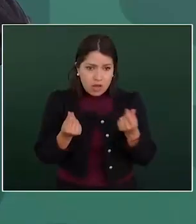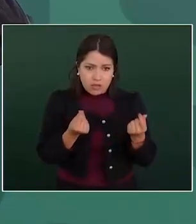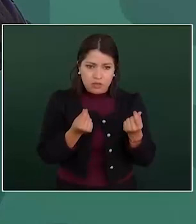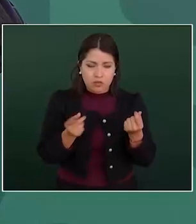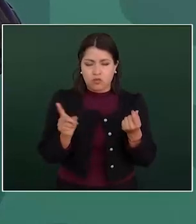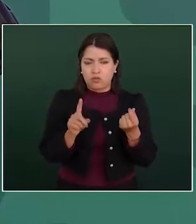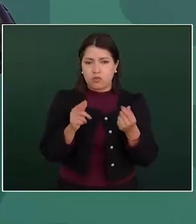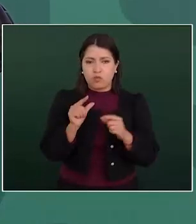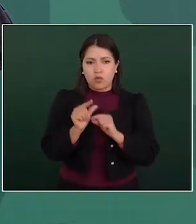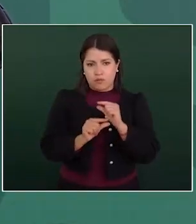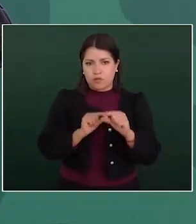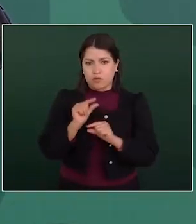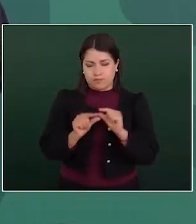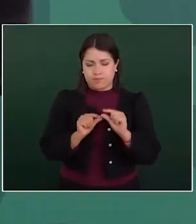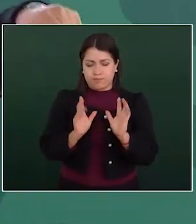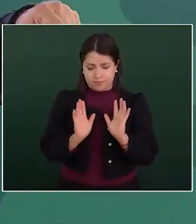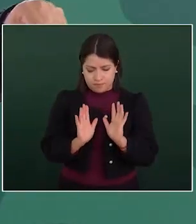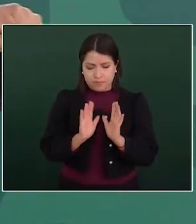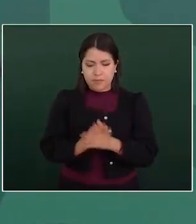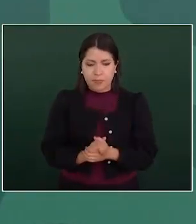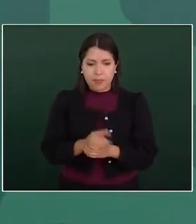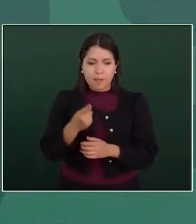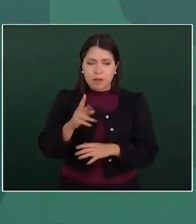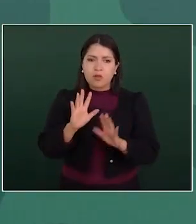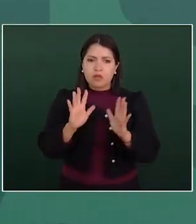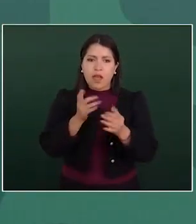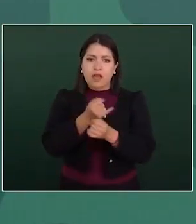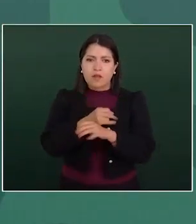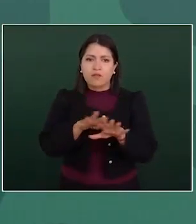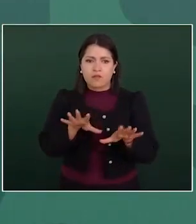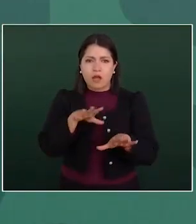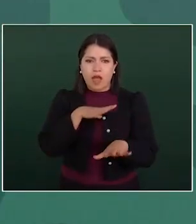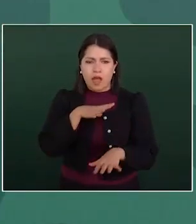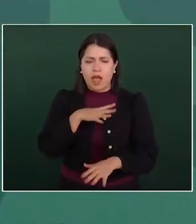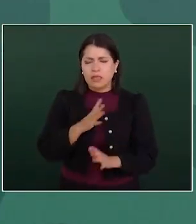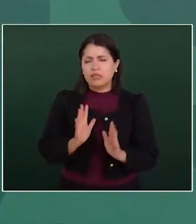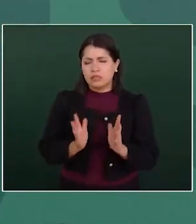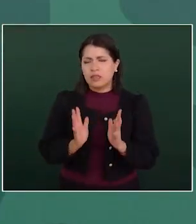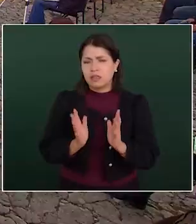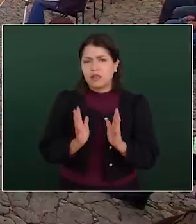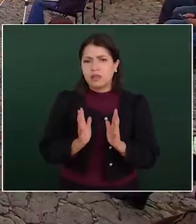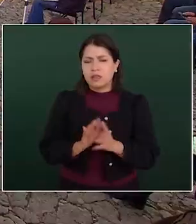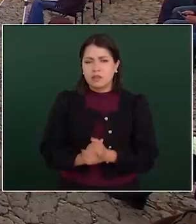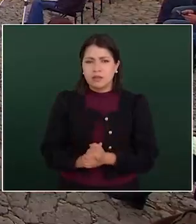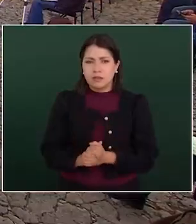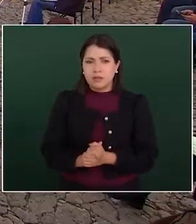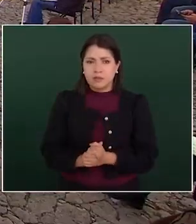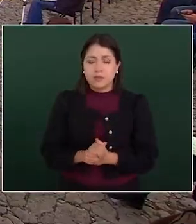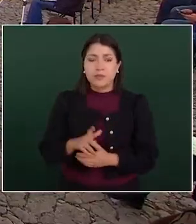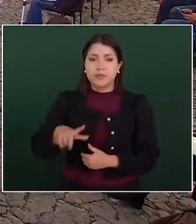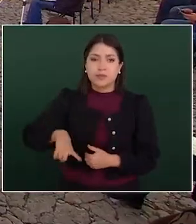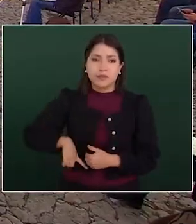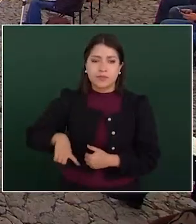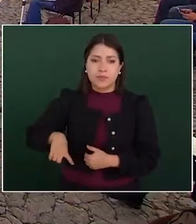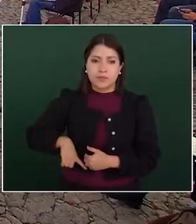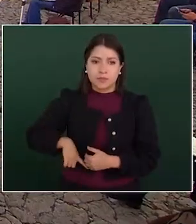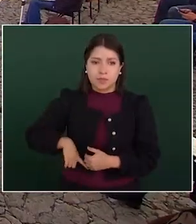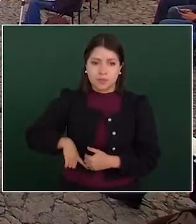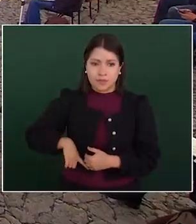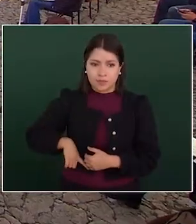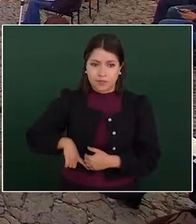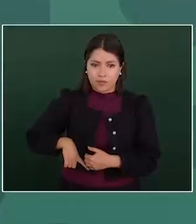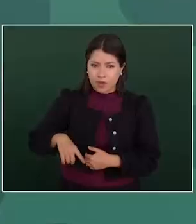vámonos poco a poco. Pero sí ya tenemos información de gobiernos del